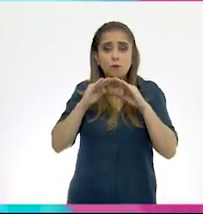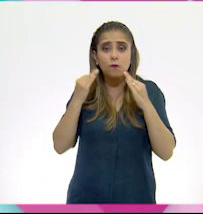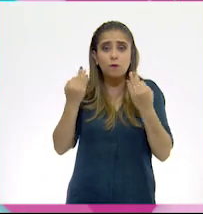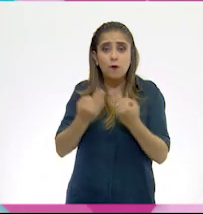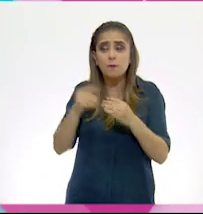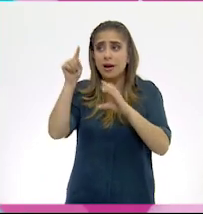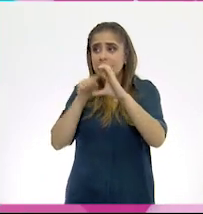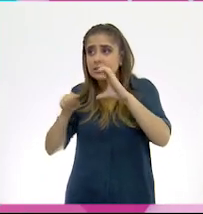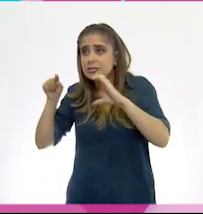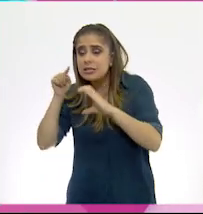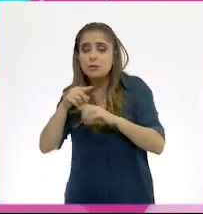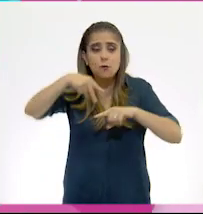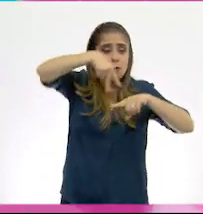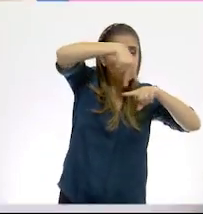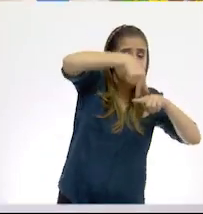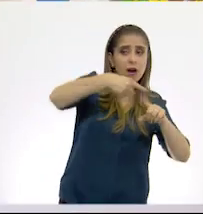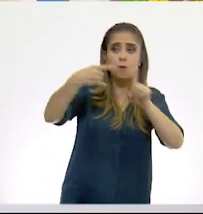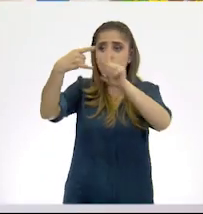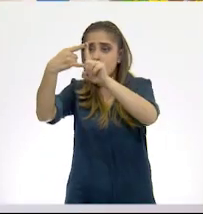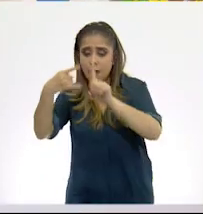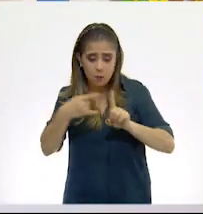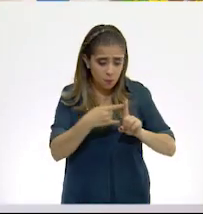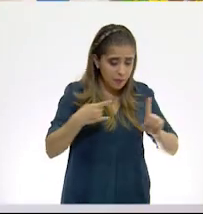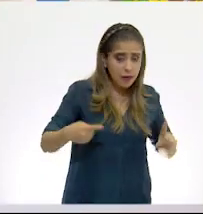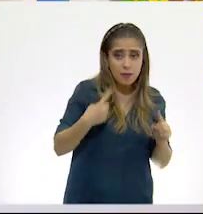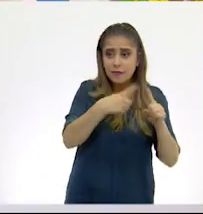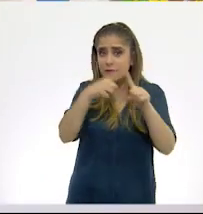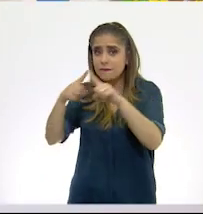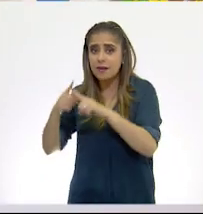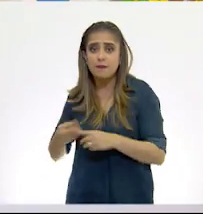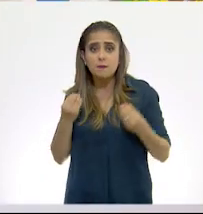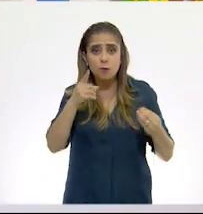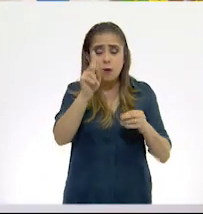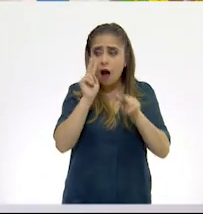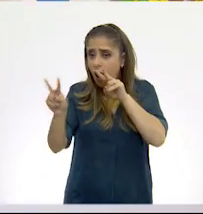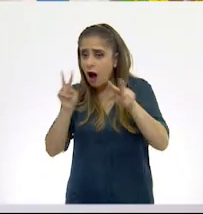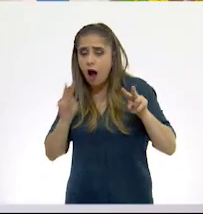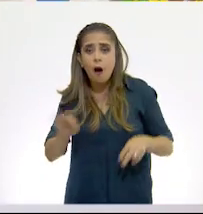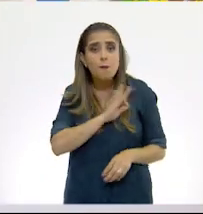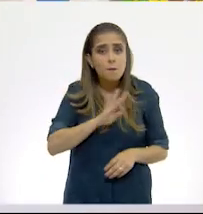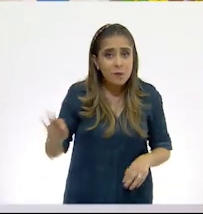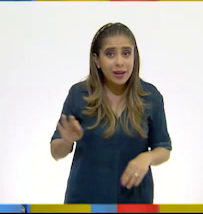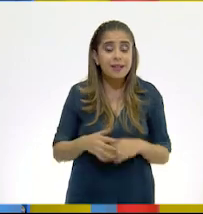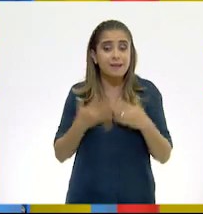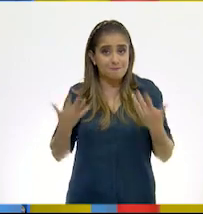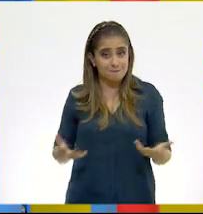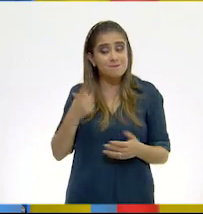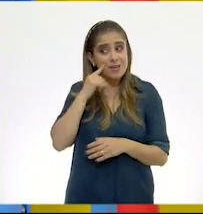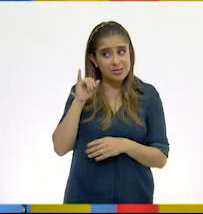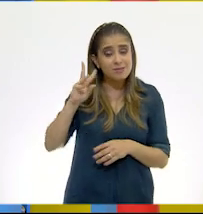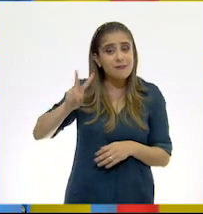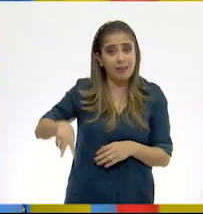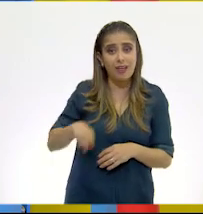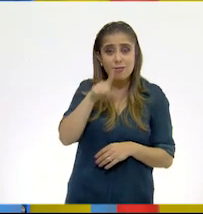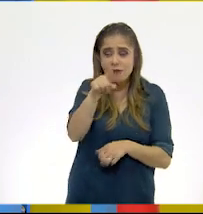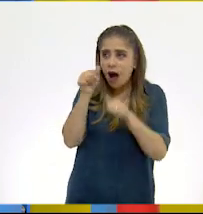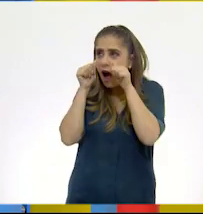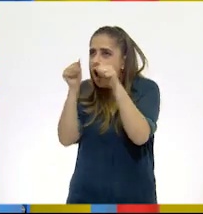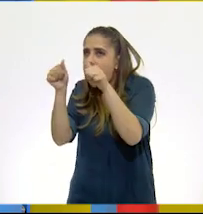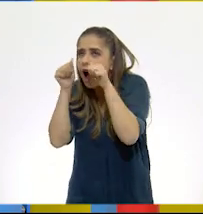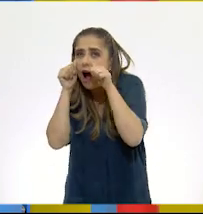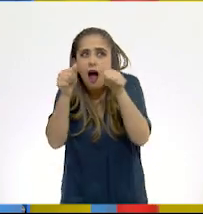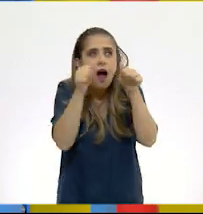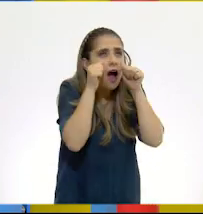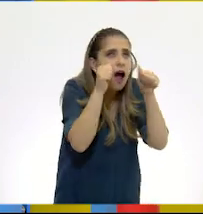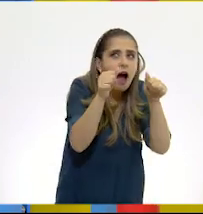¡Muy bien! Eso es muy cierto, maestra Rosalba. Yo creo que si ponemos atención y abrimos muy bien